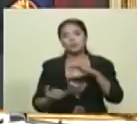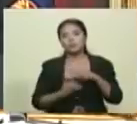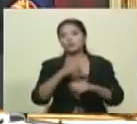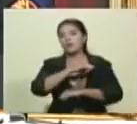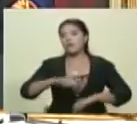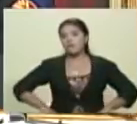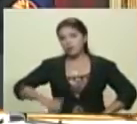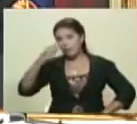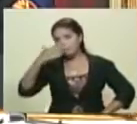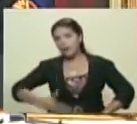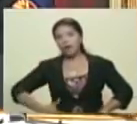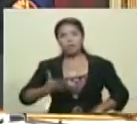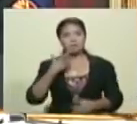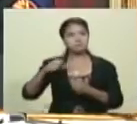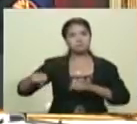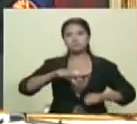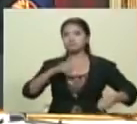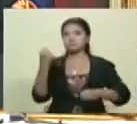Armada,